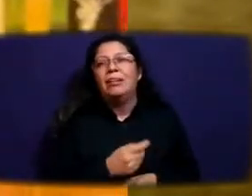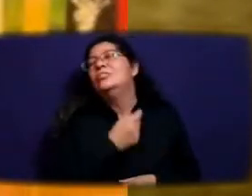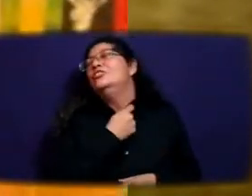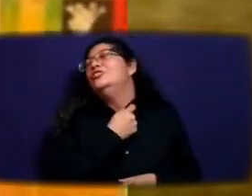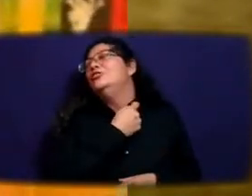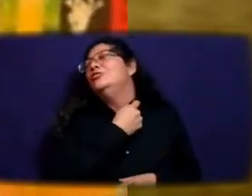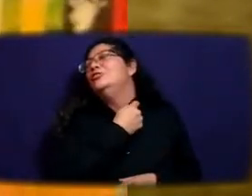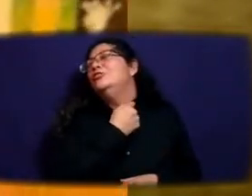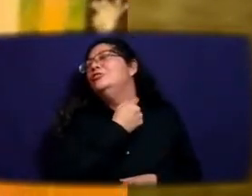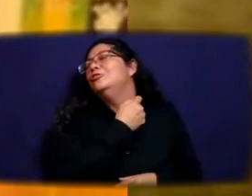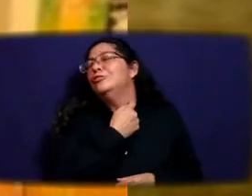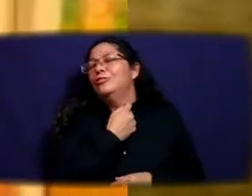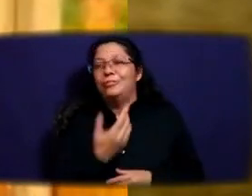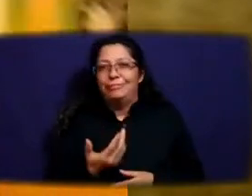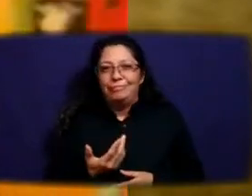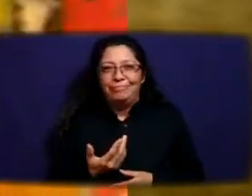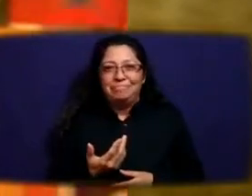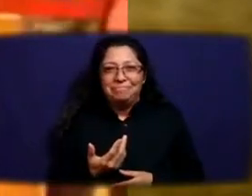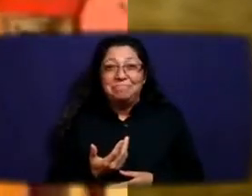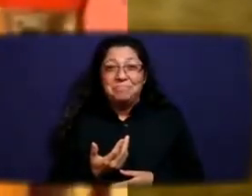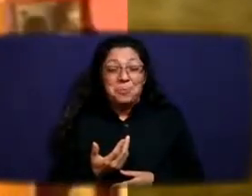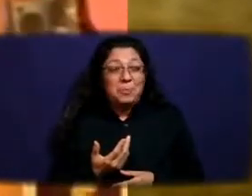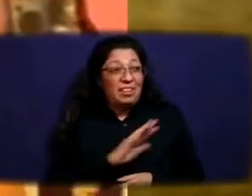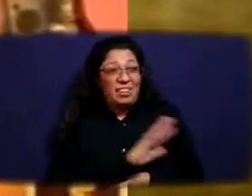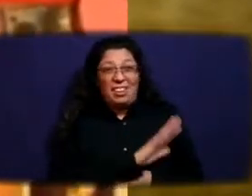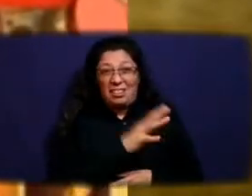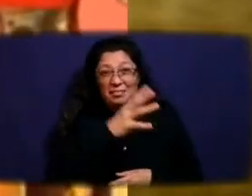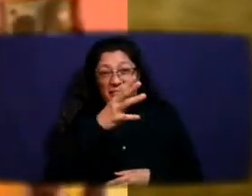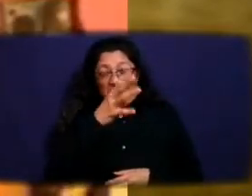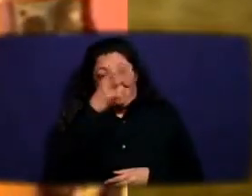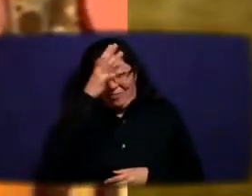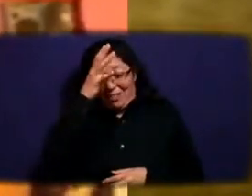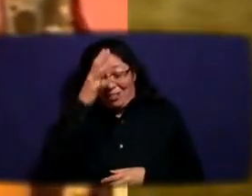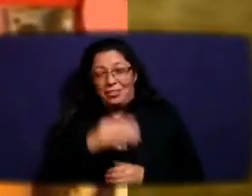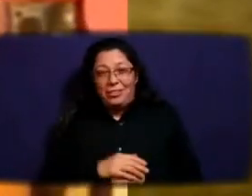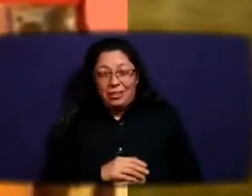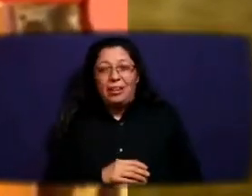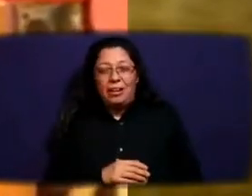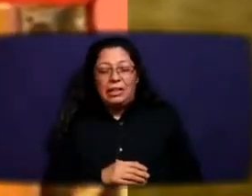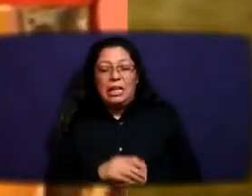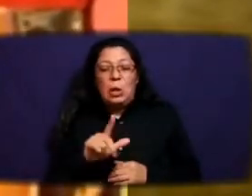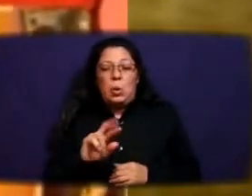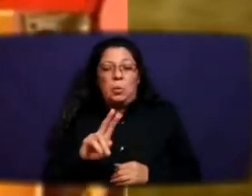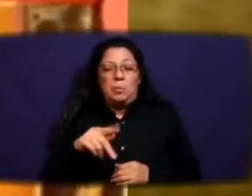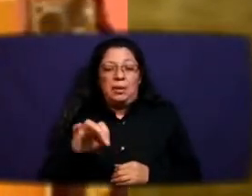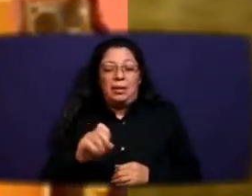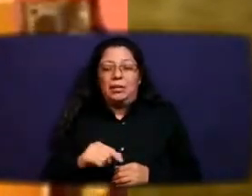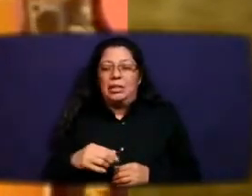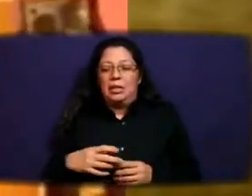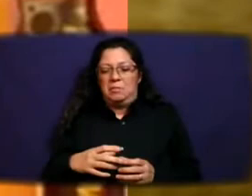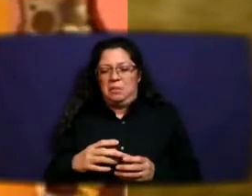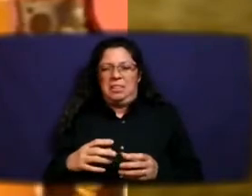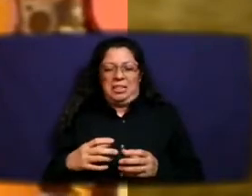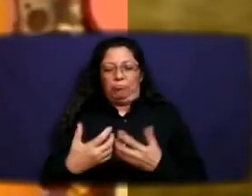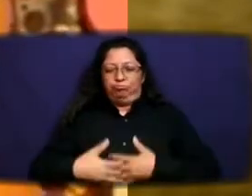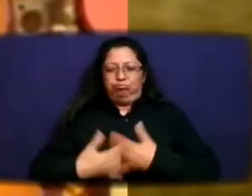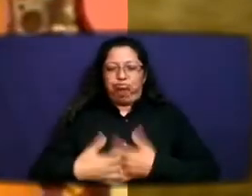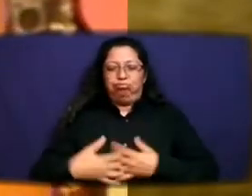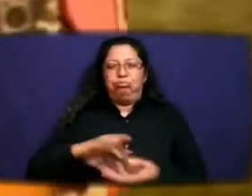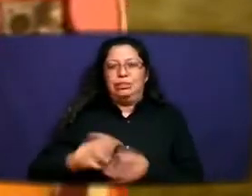tatuaje. El homeboy de su papá, Lupe, tiene una máquina de tatuaje